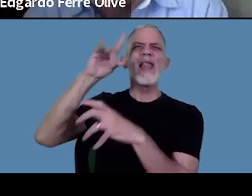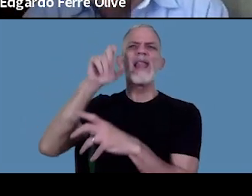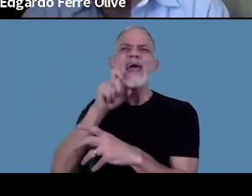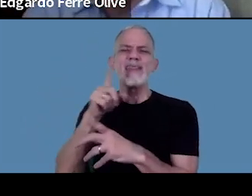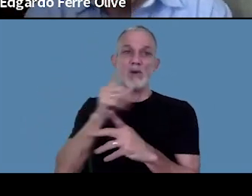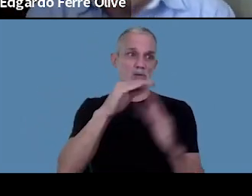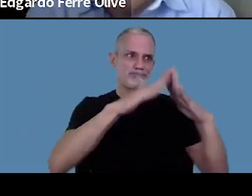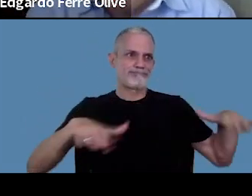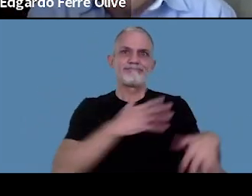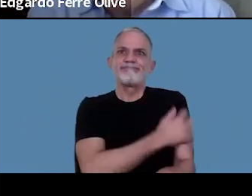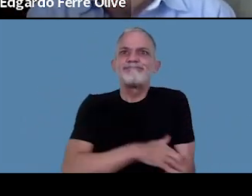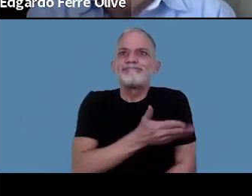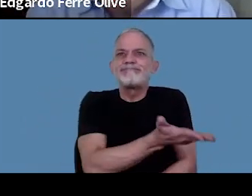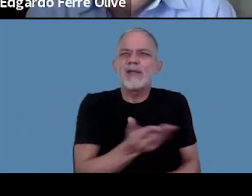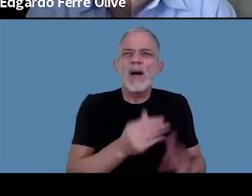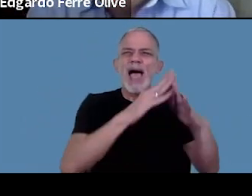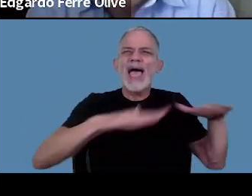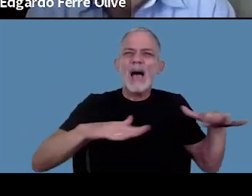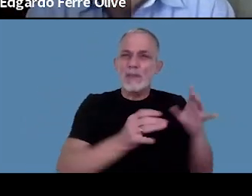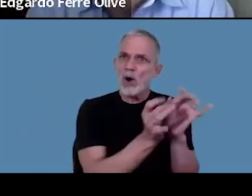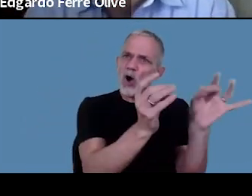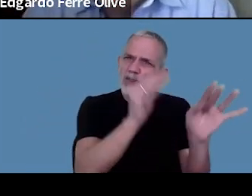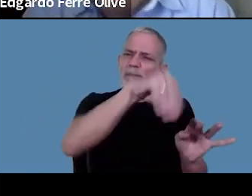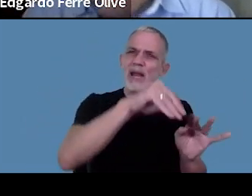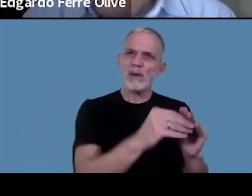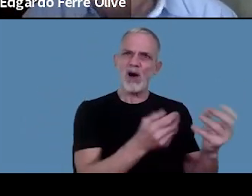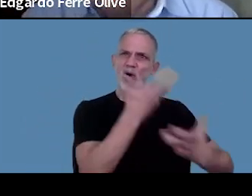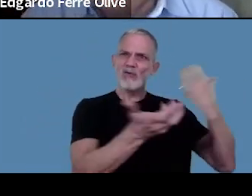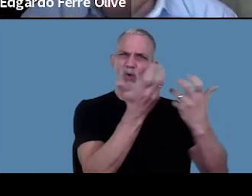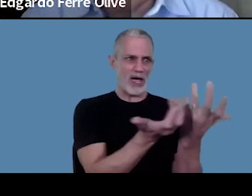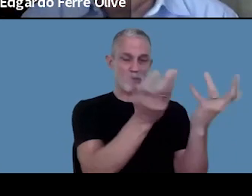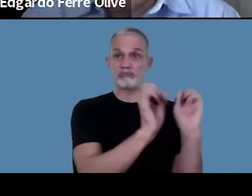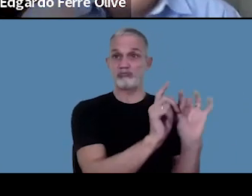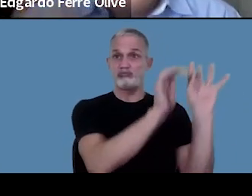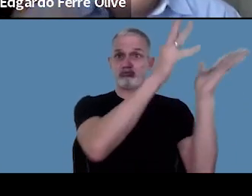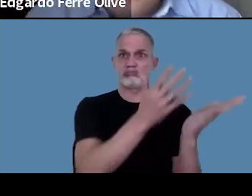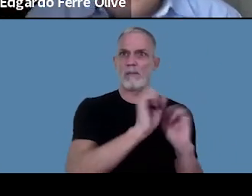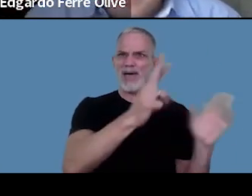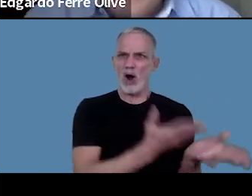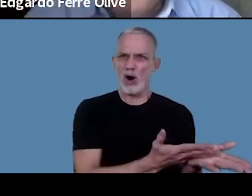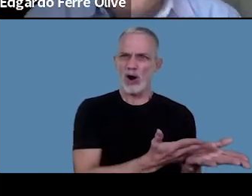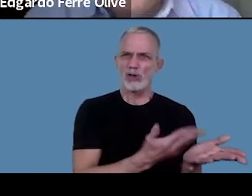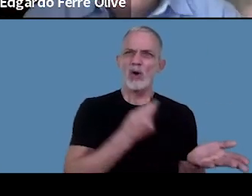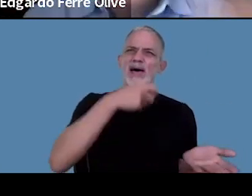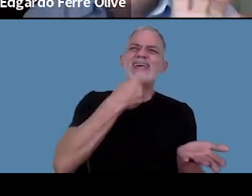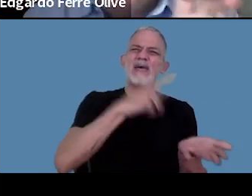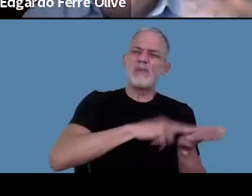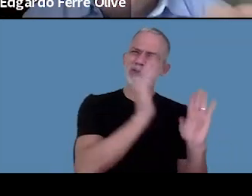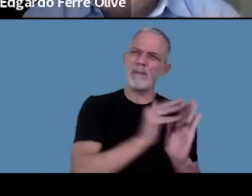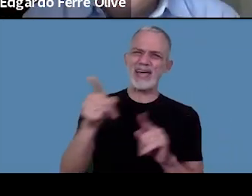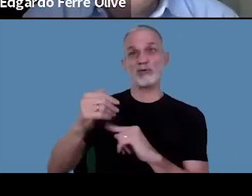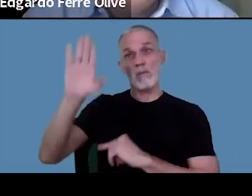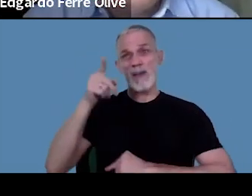es humilde, va a un camping, pero que ya están haciendo un fogón y producen un incendio. Bueno, esas cosas hay que verlas. Y estos son temas